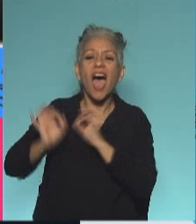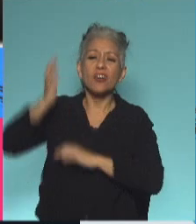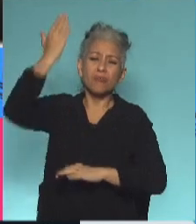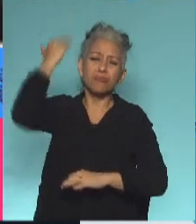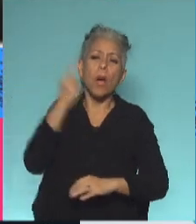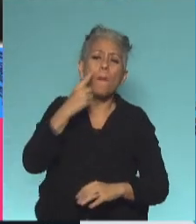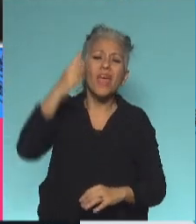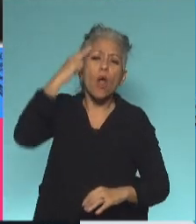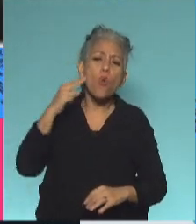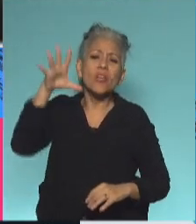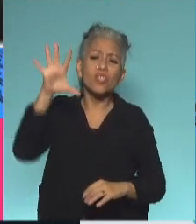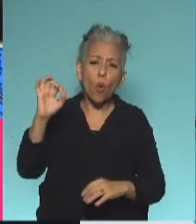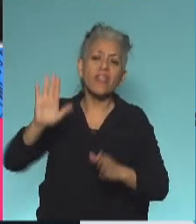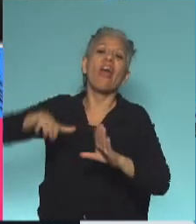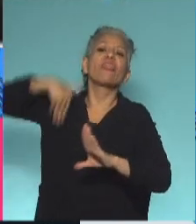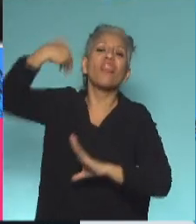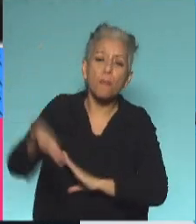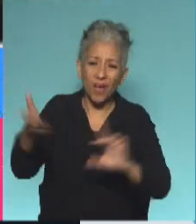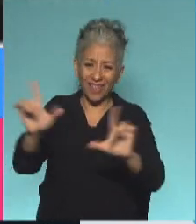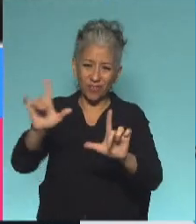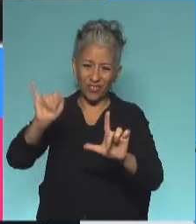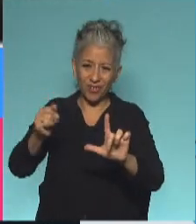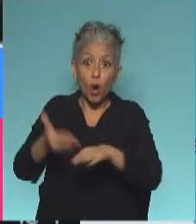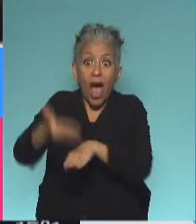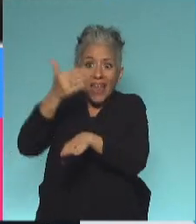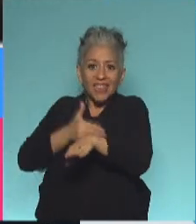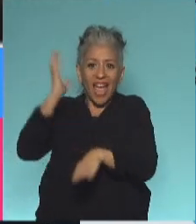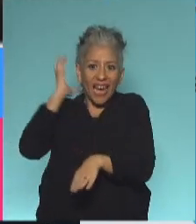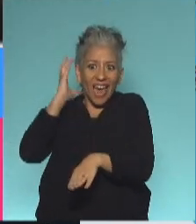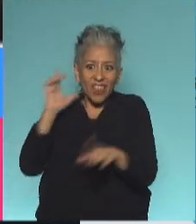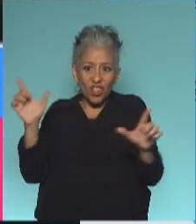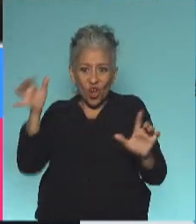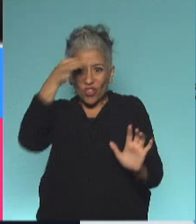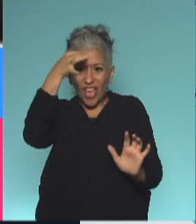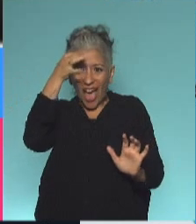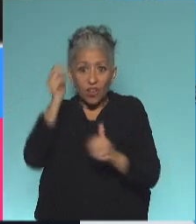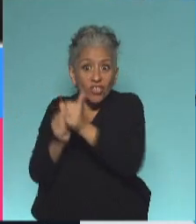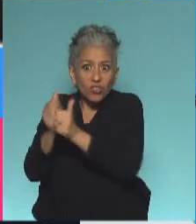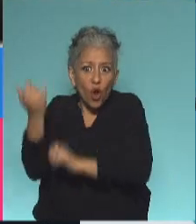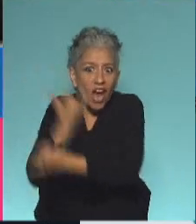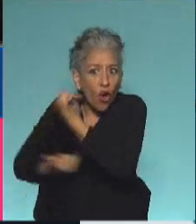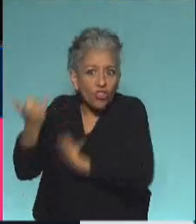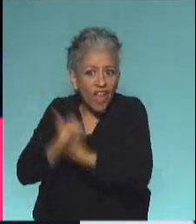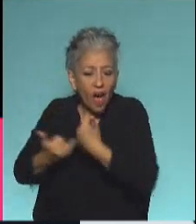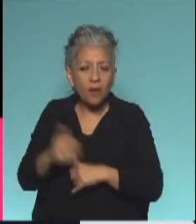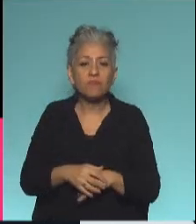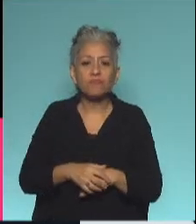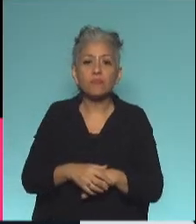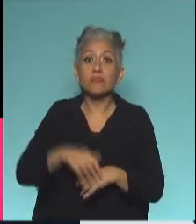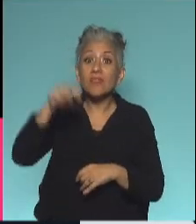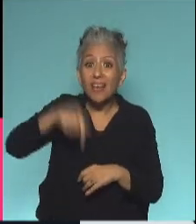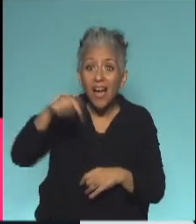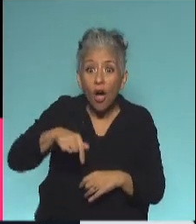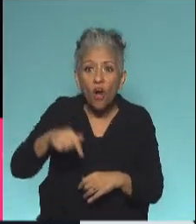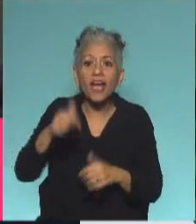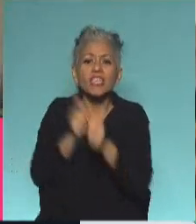hasta que después llegó la televisión. Pero contanos un poco, ¿van a ser Inconquistable Corazón? Que es una historia del gran